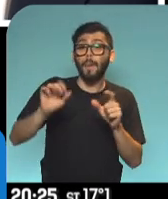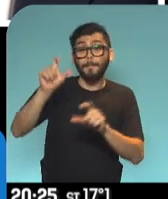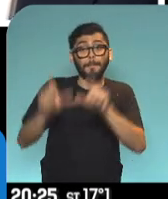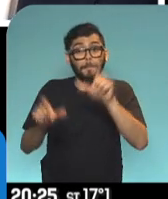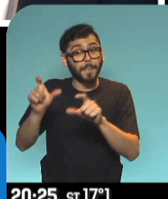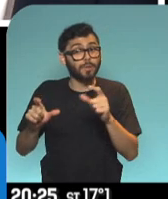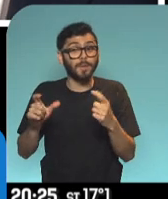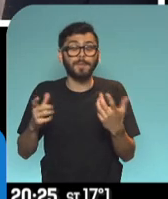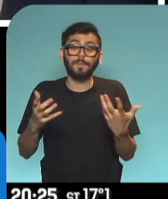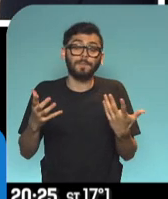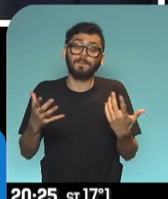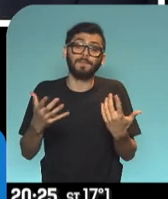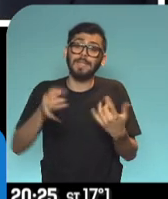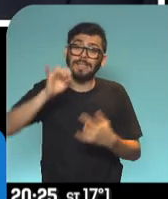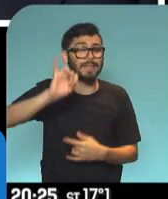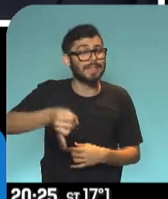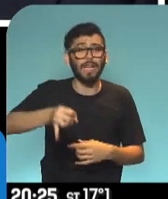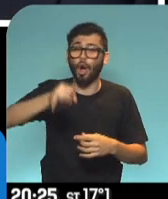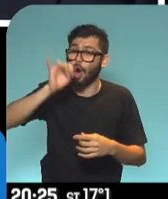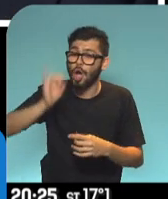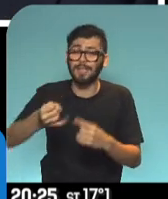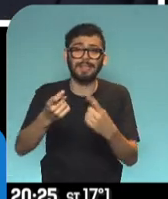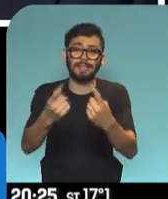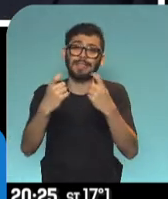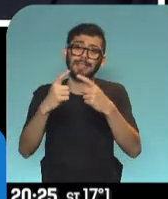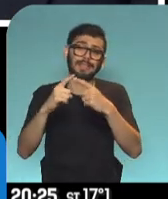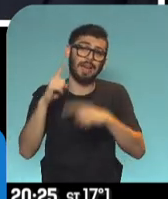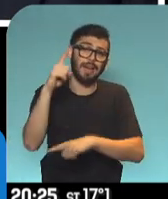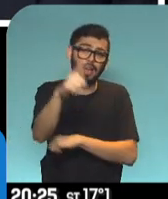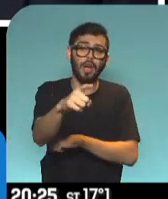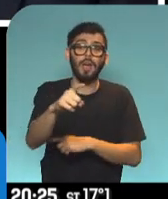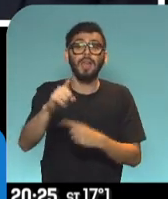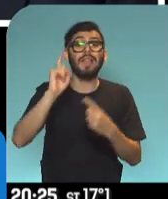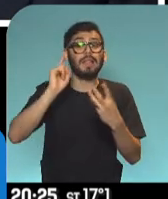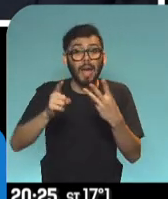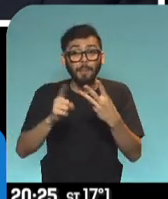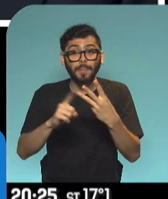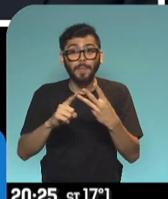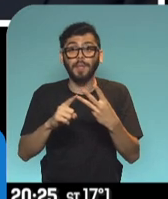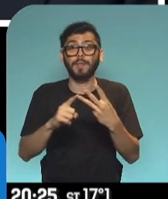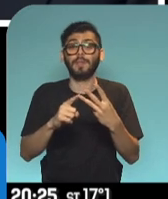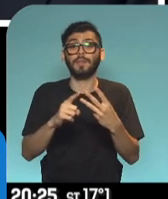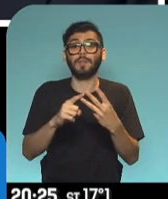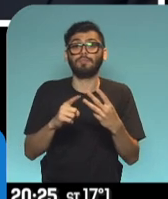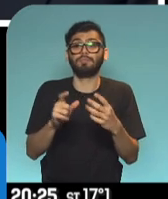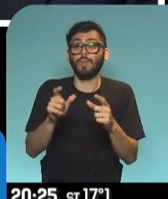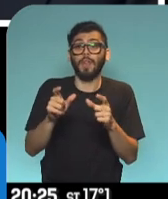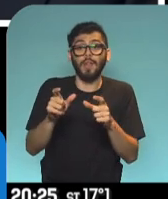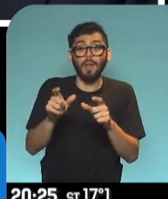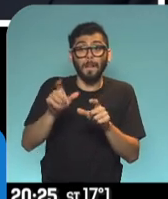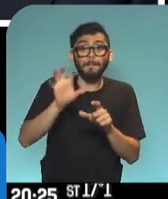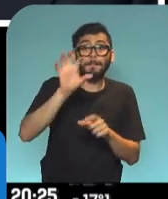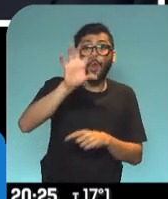fuerza mayor tengan que acudir al transporte de larga distancia y sujeto a la autoridad de cada una de